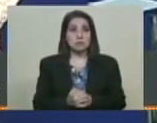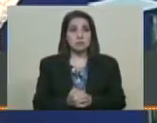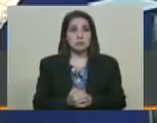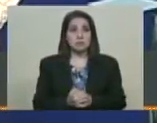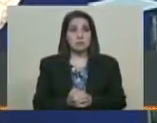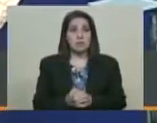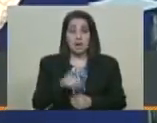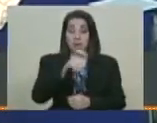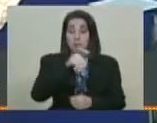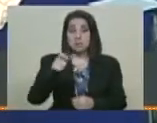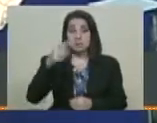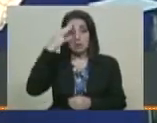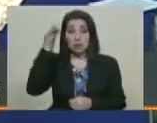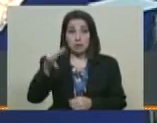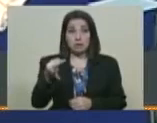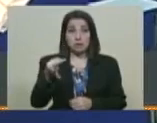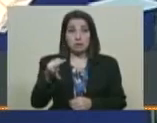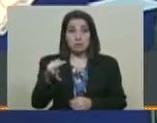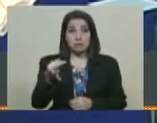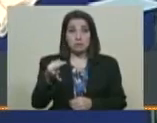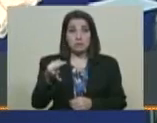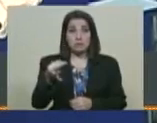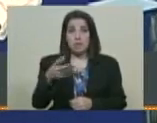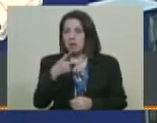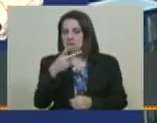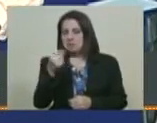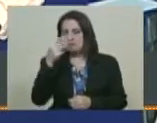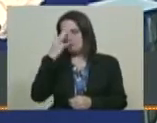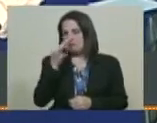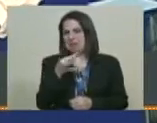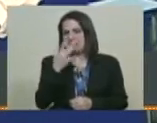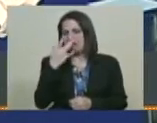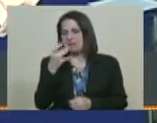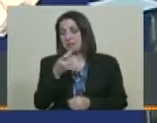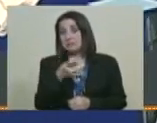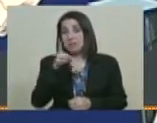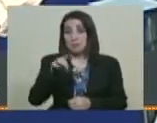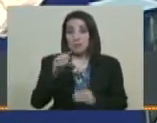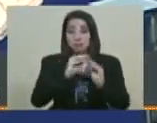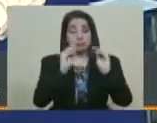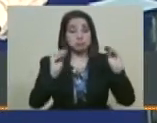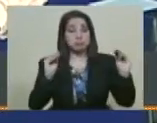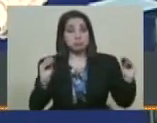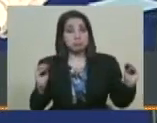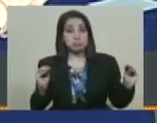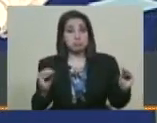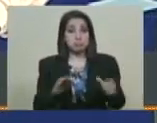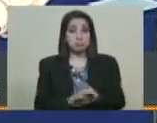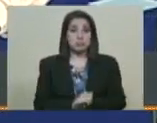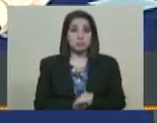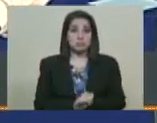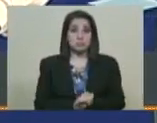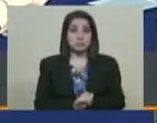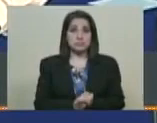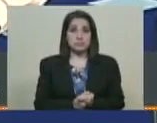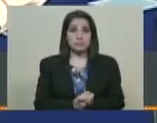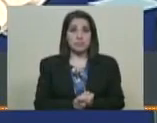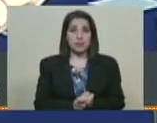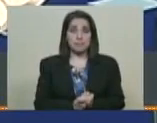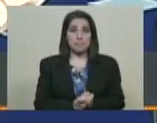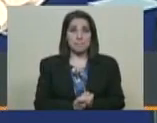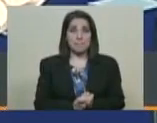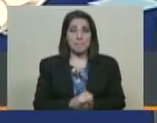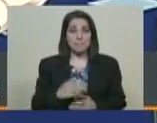que creen y a los que no creen, a todos. A los que